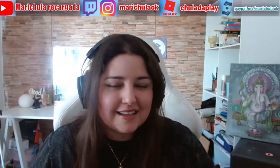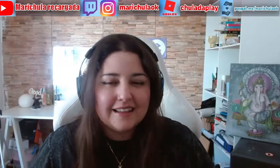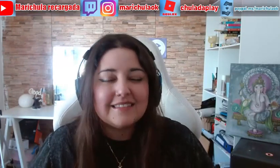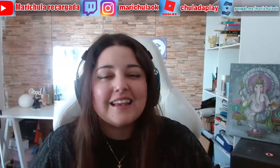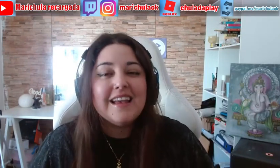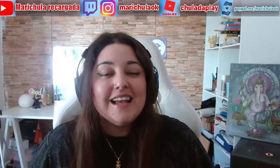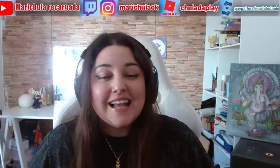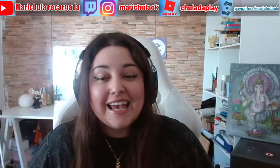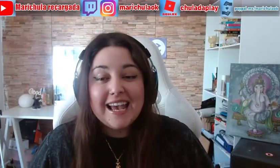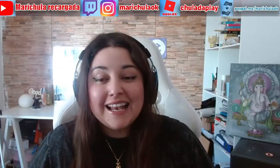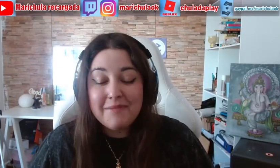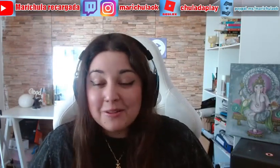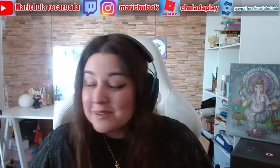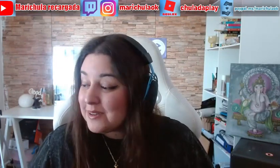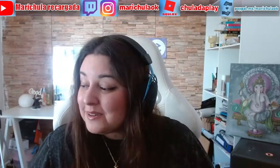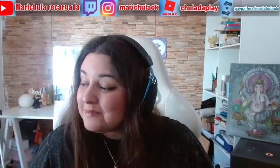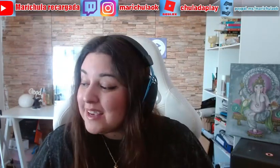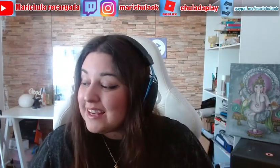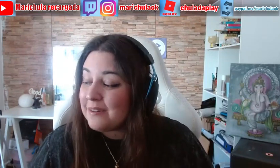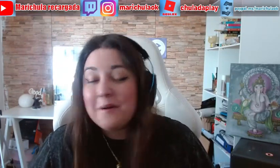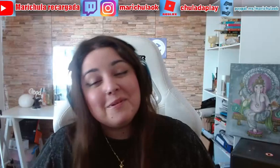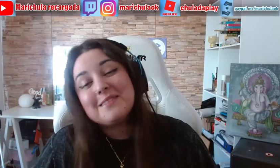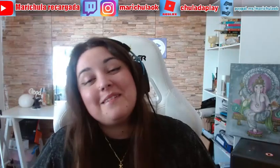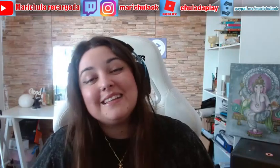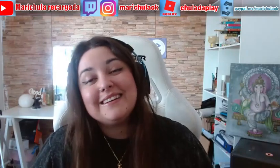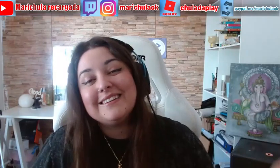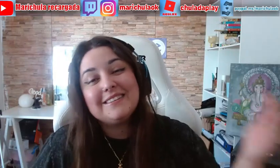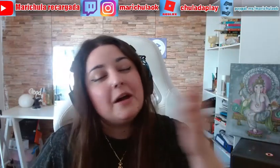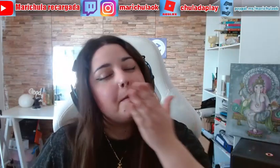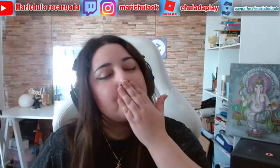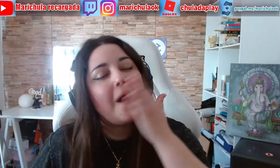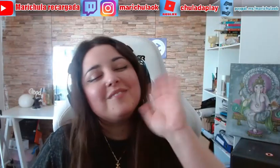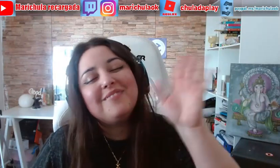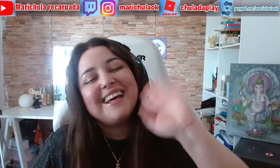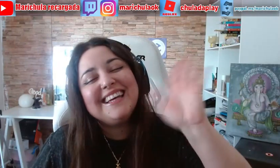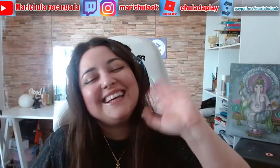excelente. Les mando un beso enorme y nos vemos próximamente con otro video. Bye.